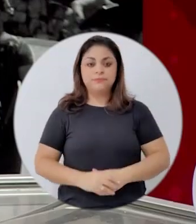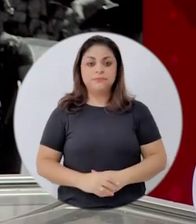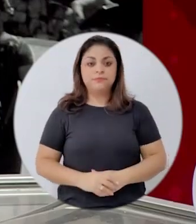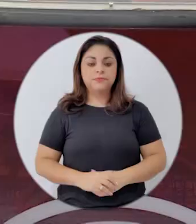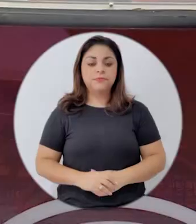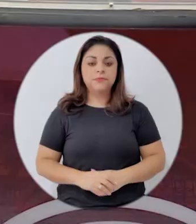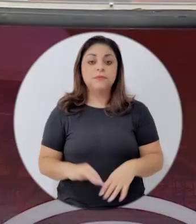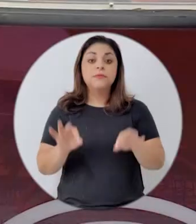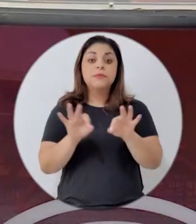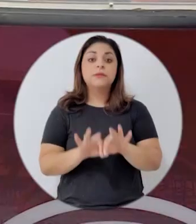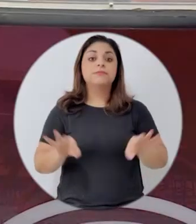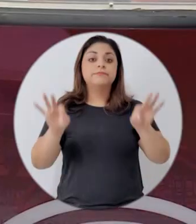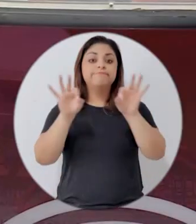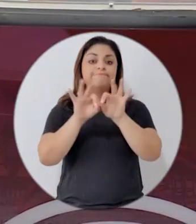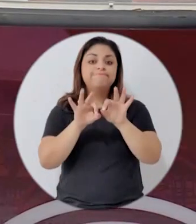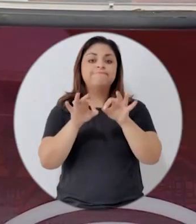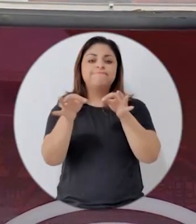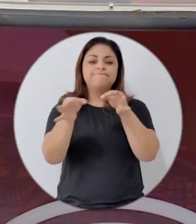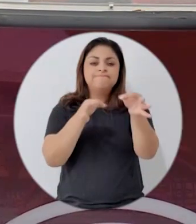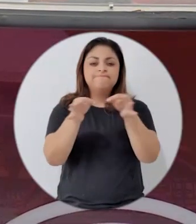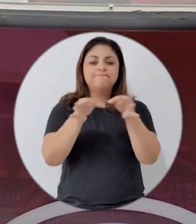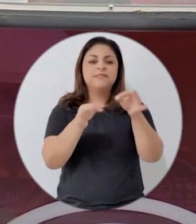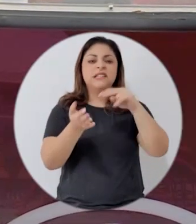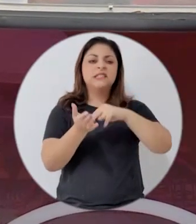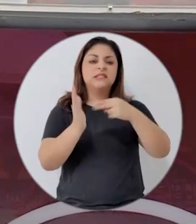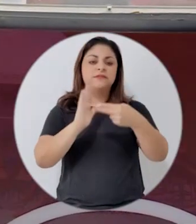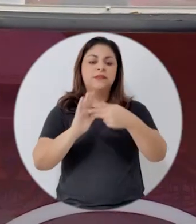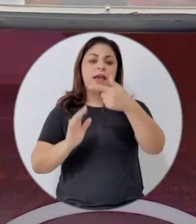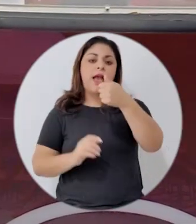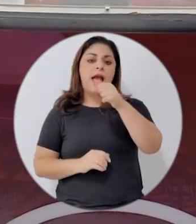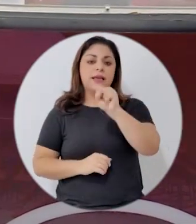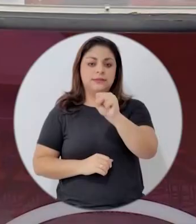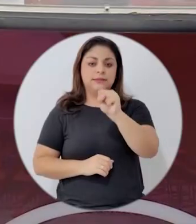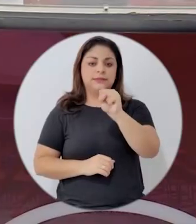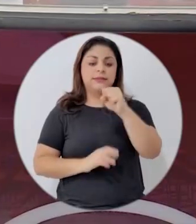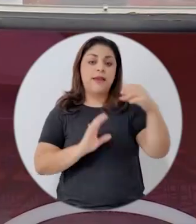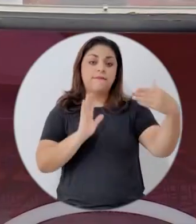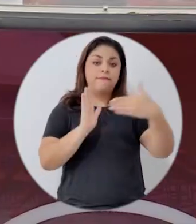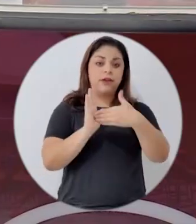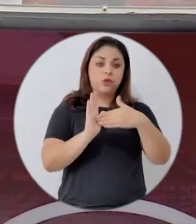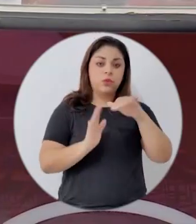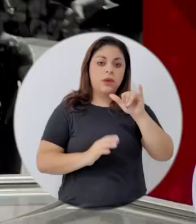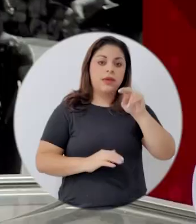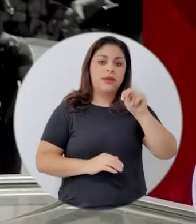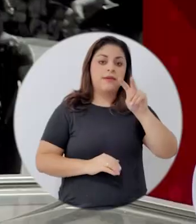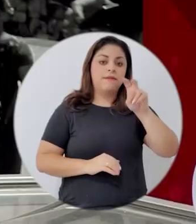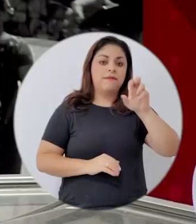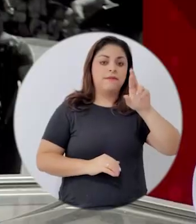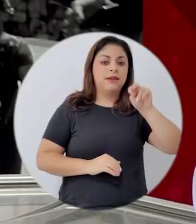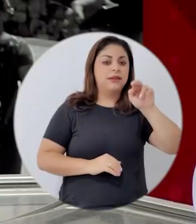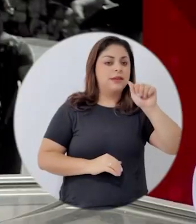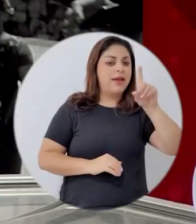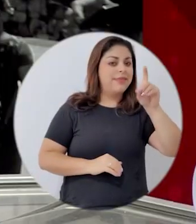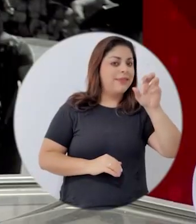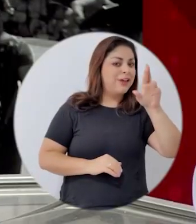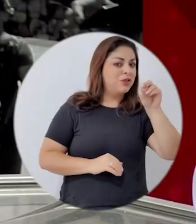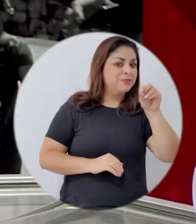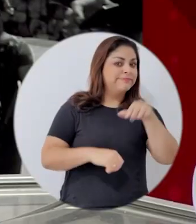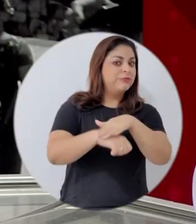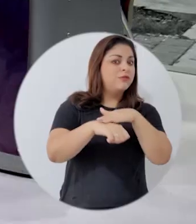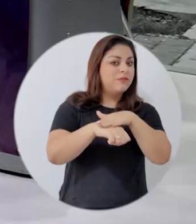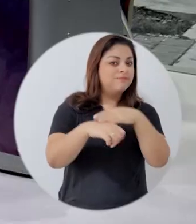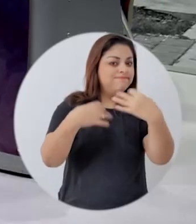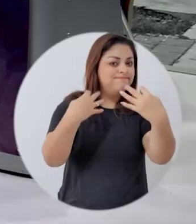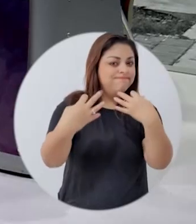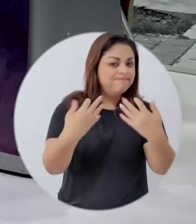es explicar a las personas realmente qué es un gas de efecto invernadero. Por favor. Porque conceptualmente, como